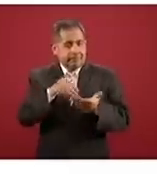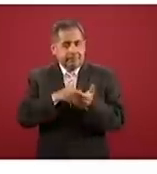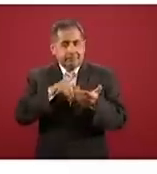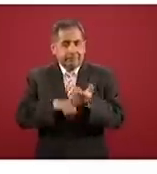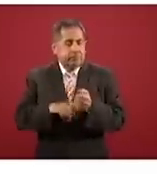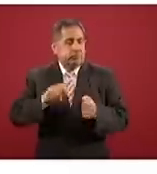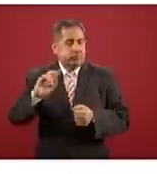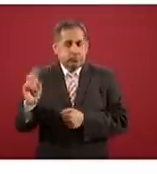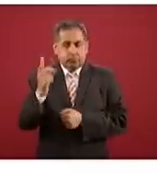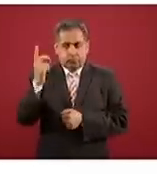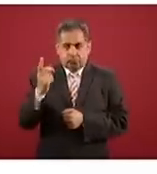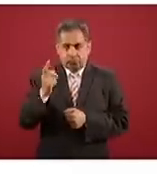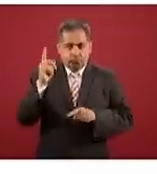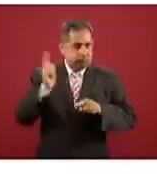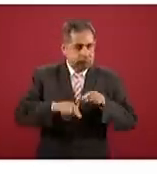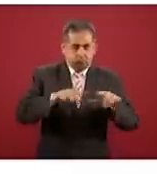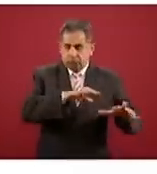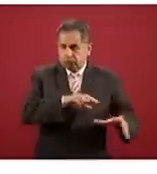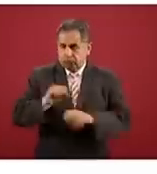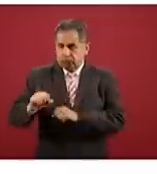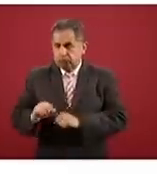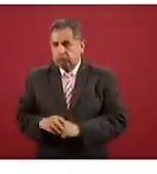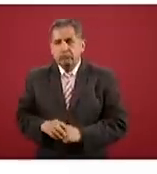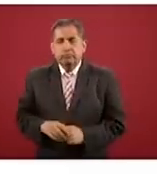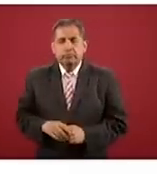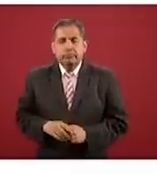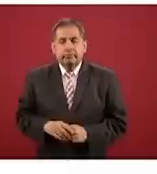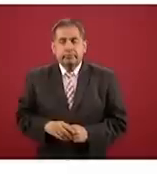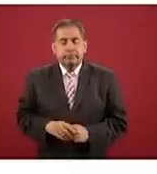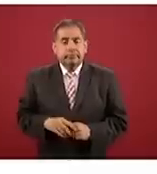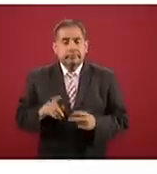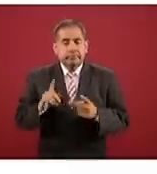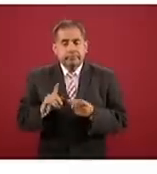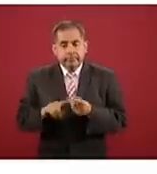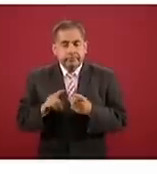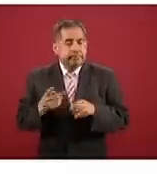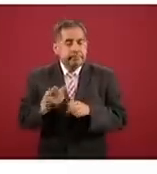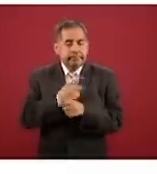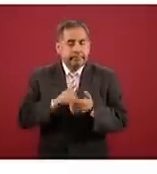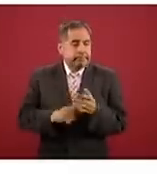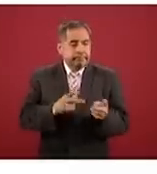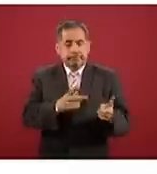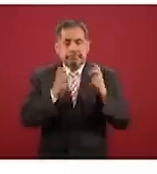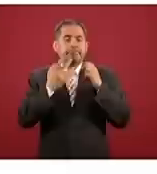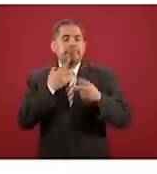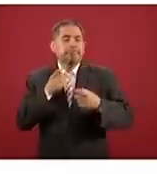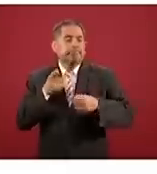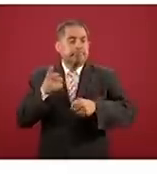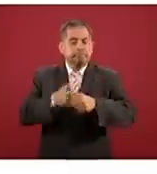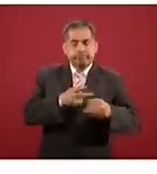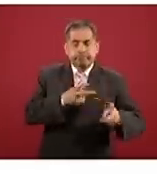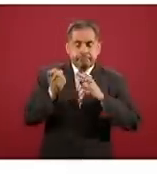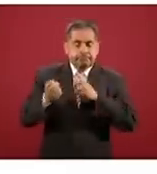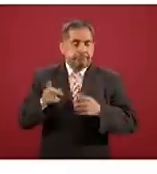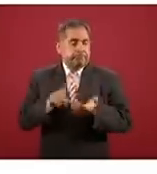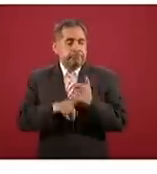20.967.723 dólares. El que sigue, por favor. En lo que se refiere a robo de hidrocarburos, ha habido